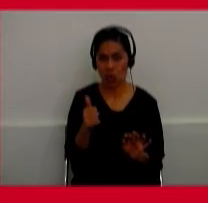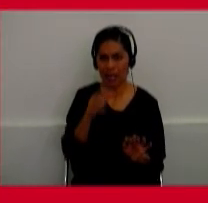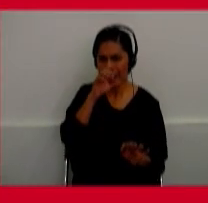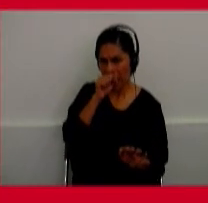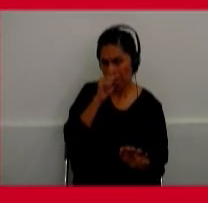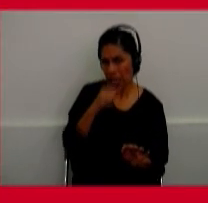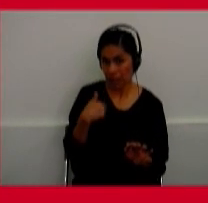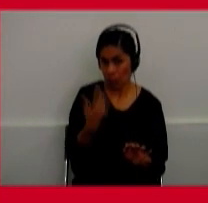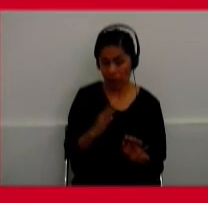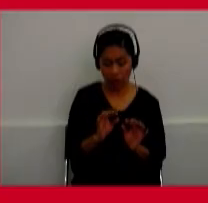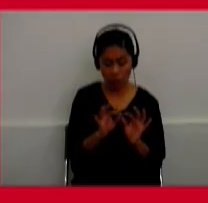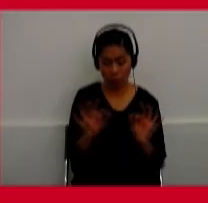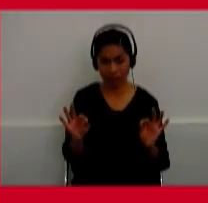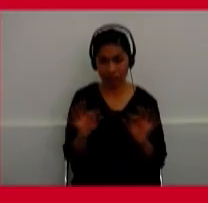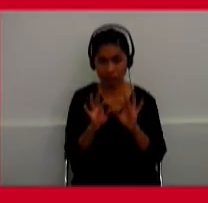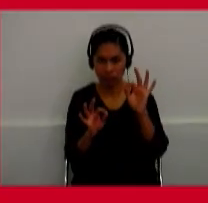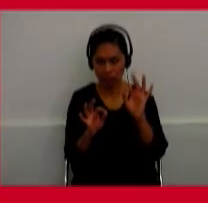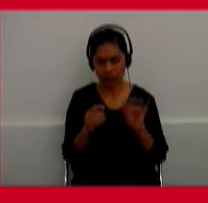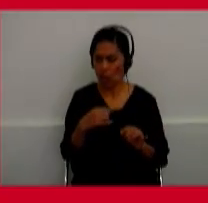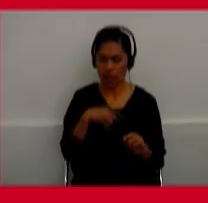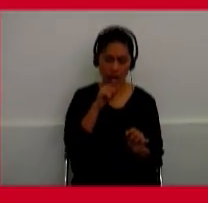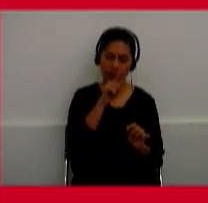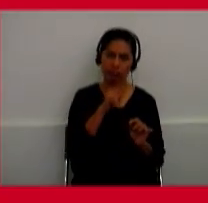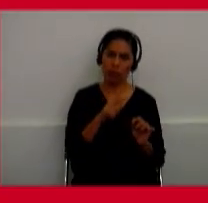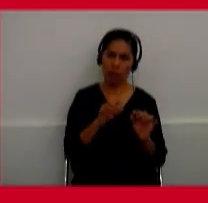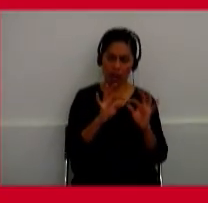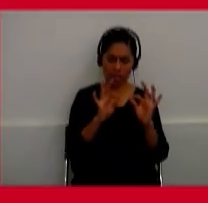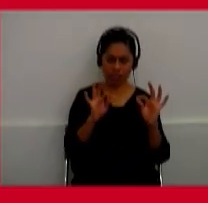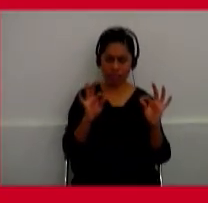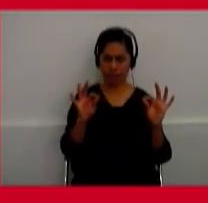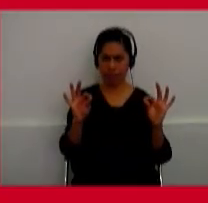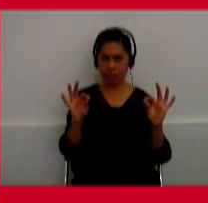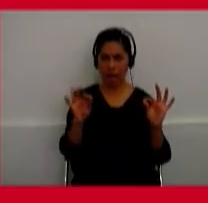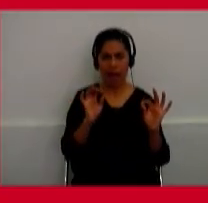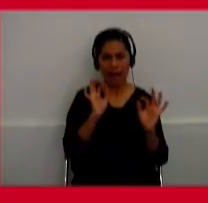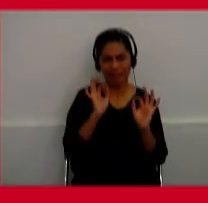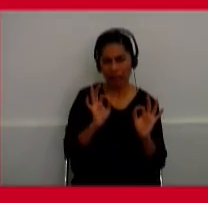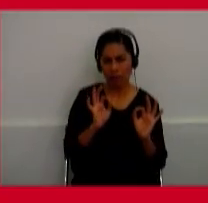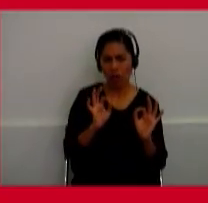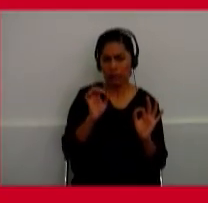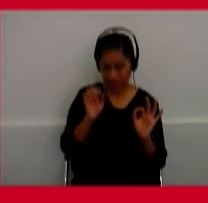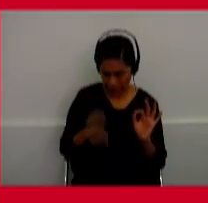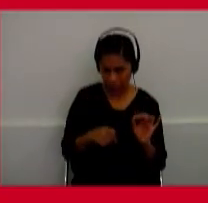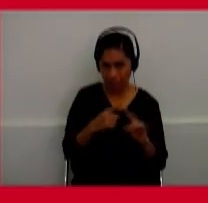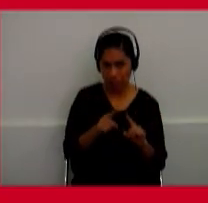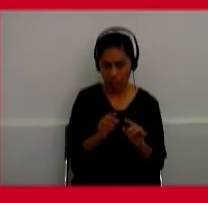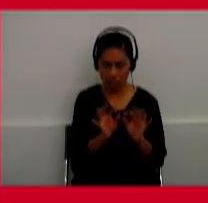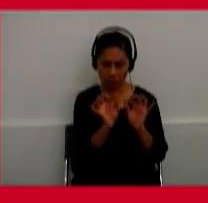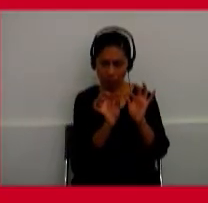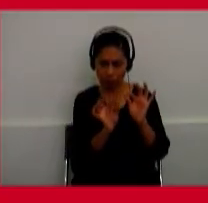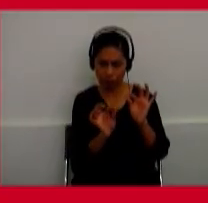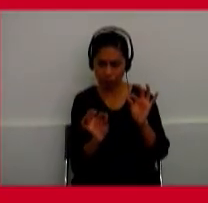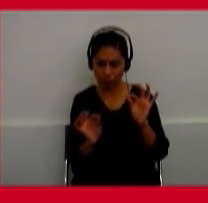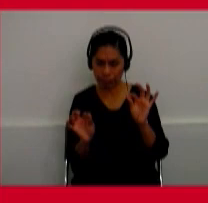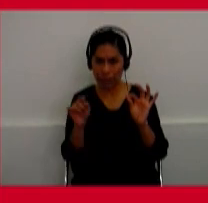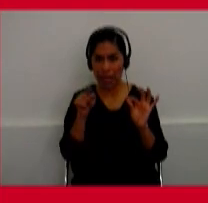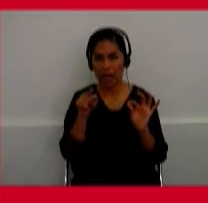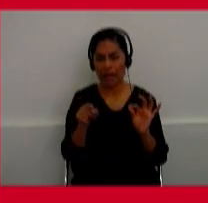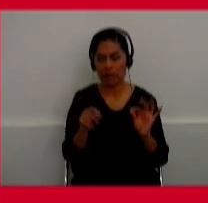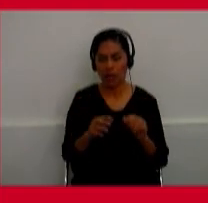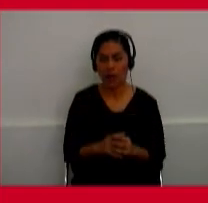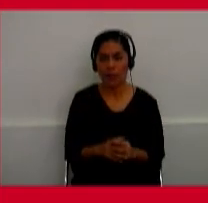Requería que usemos modelos no lineales, ¿no? El modelo que se optó fue un modelo Support